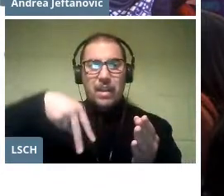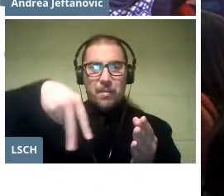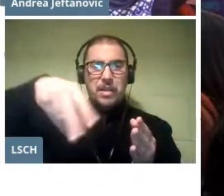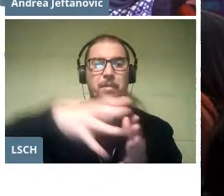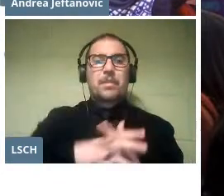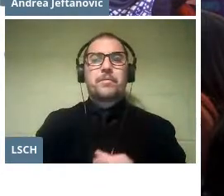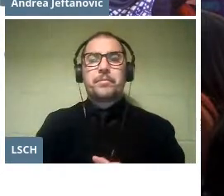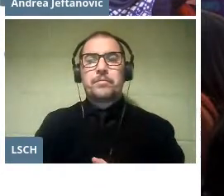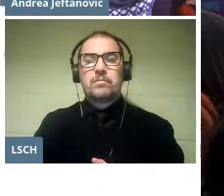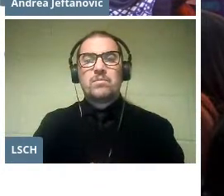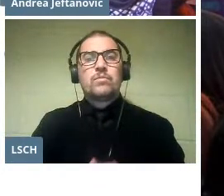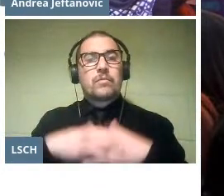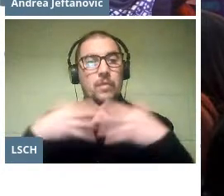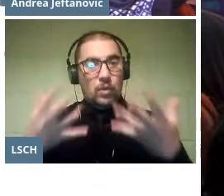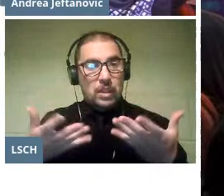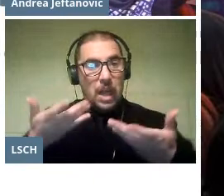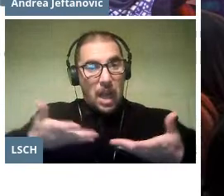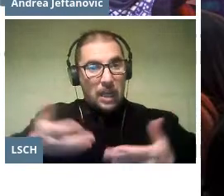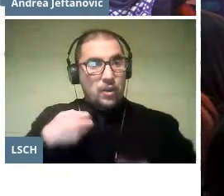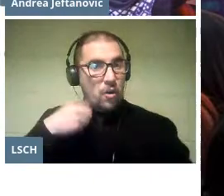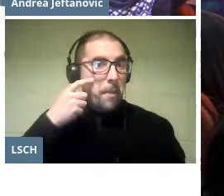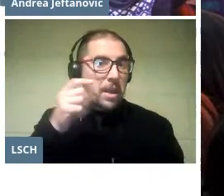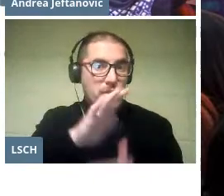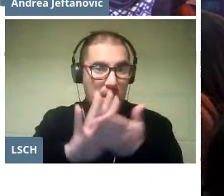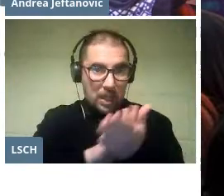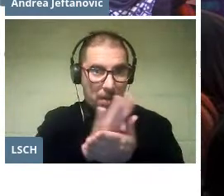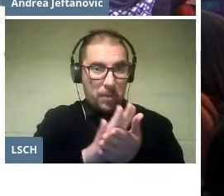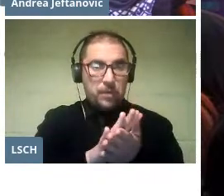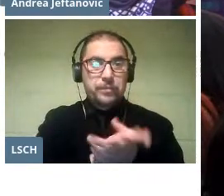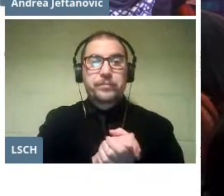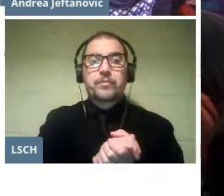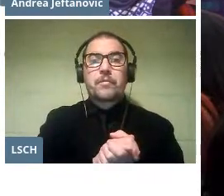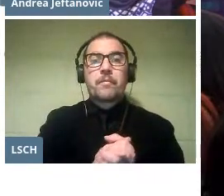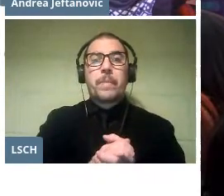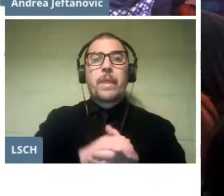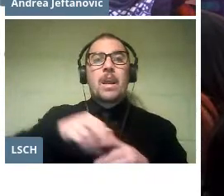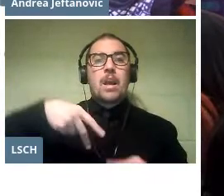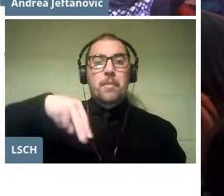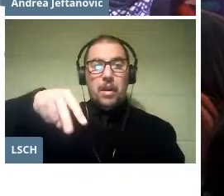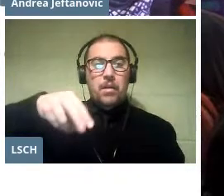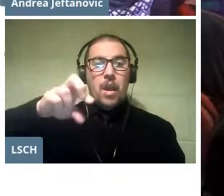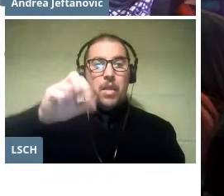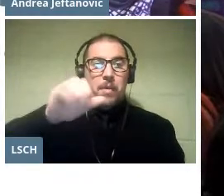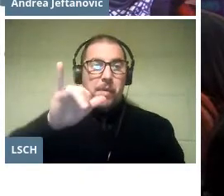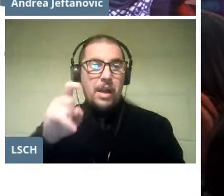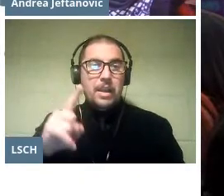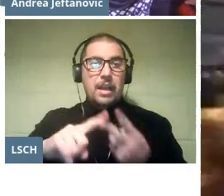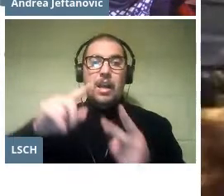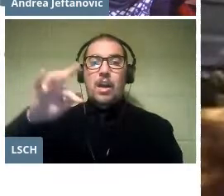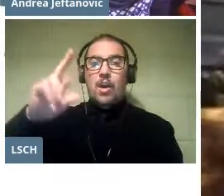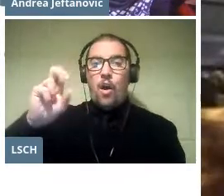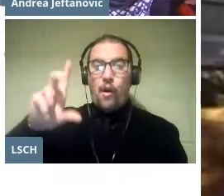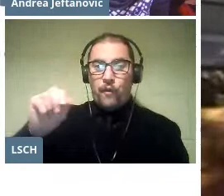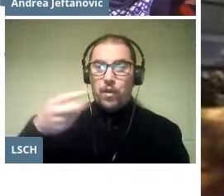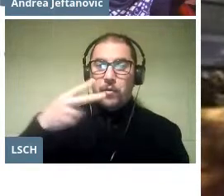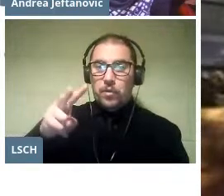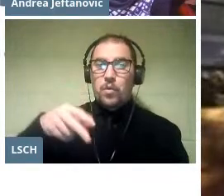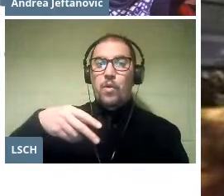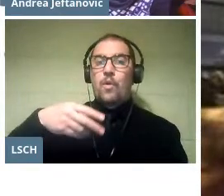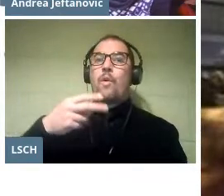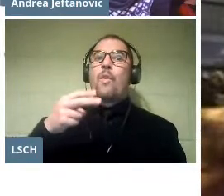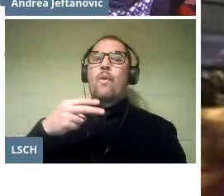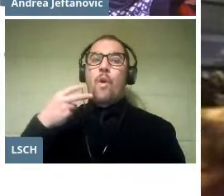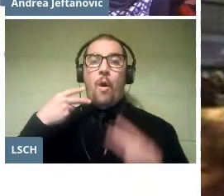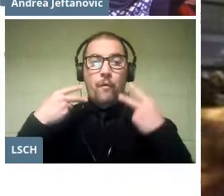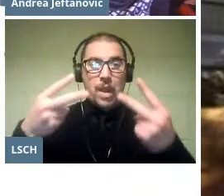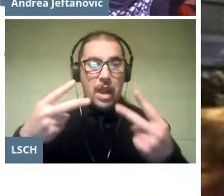desplazamiento. Aquí pienso en los ejemplos de peregrinaciones de una paria de Flora Tristán para narrar su viaje desde Francia